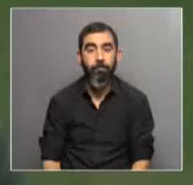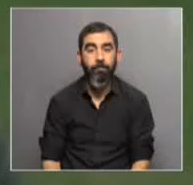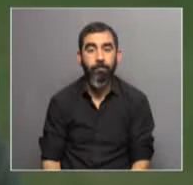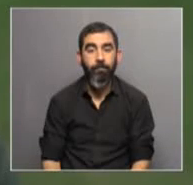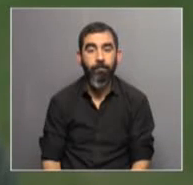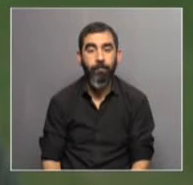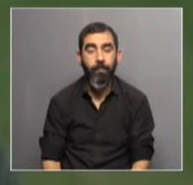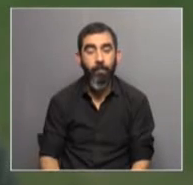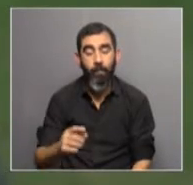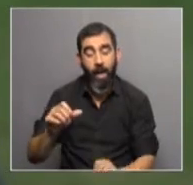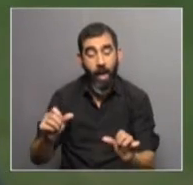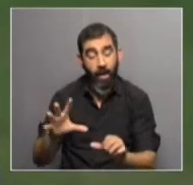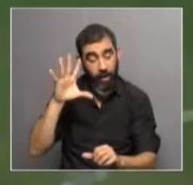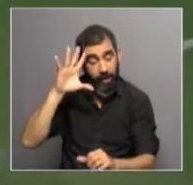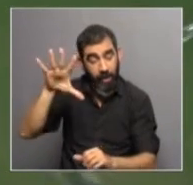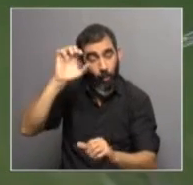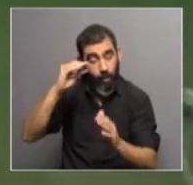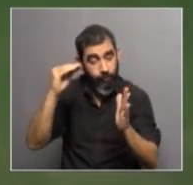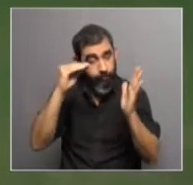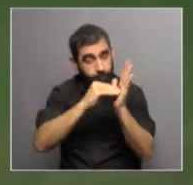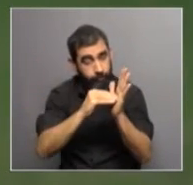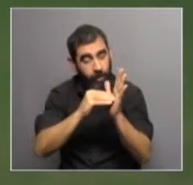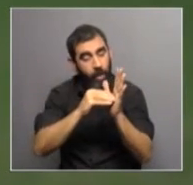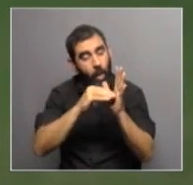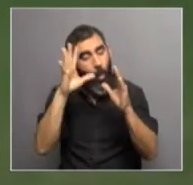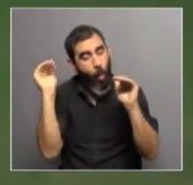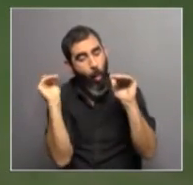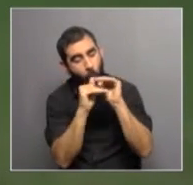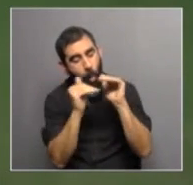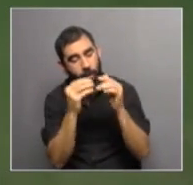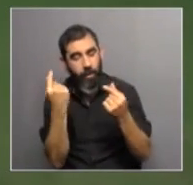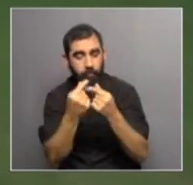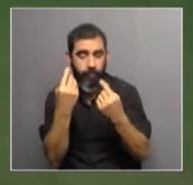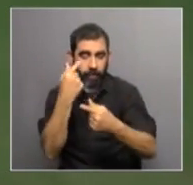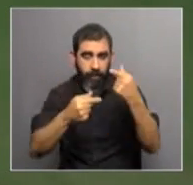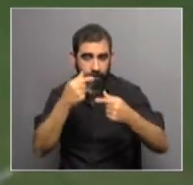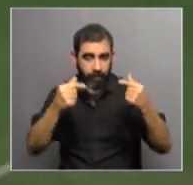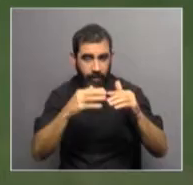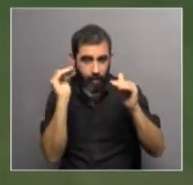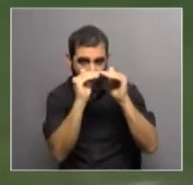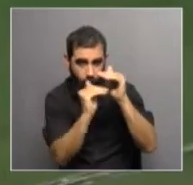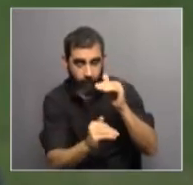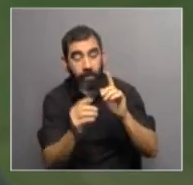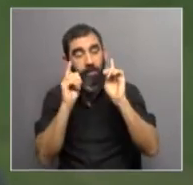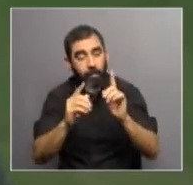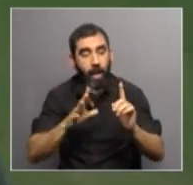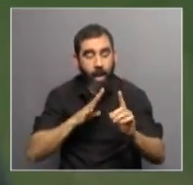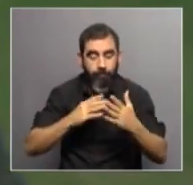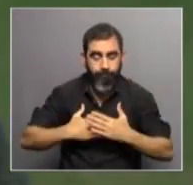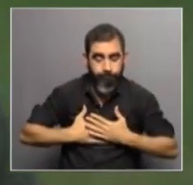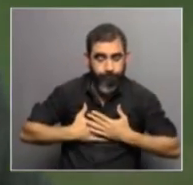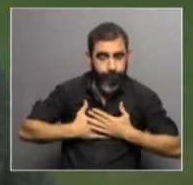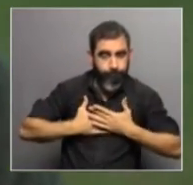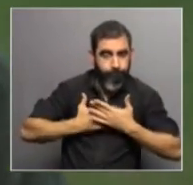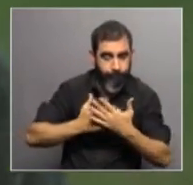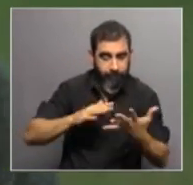Para fijar un recuerdo hay que guardarlo en muchos lados y tener un componente afectivo